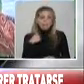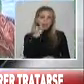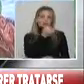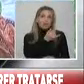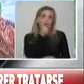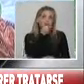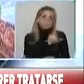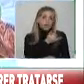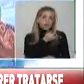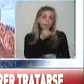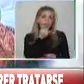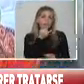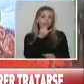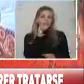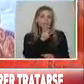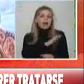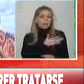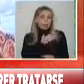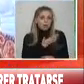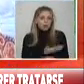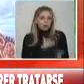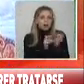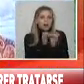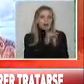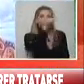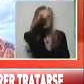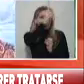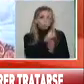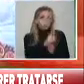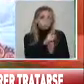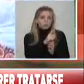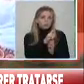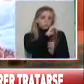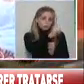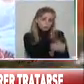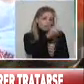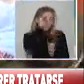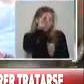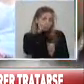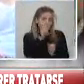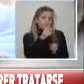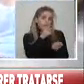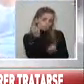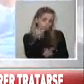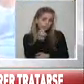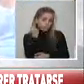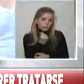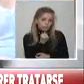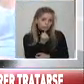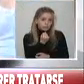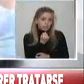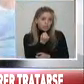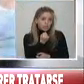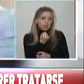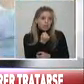abiertamente su amor hacia Cristo, que me parece que es un amor imprescindible, bueno, indispensable, ¿no? Es una maravilla, soy muy creciente, muy creyente. Me parece